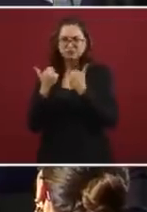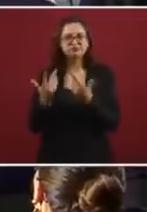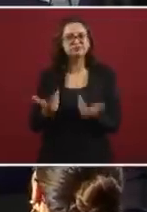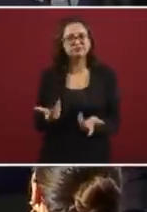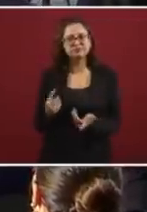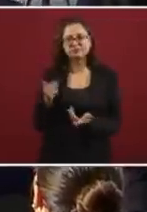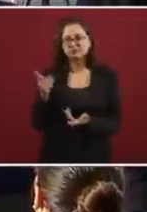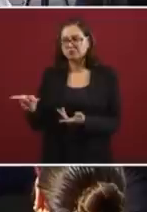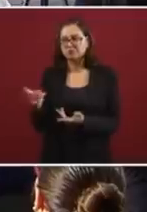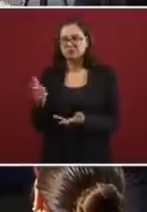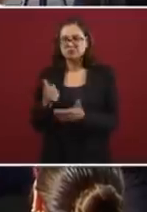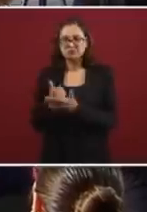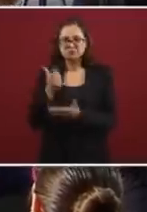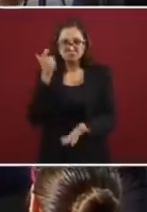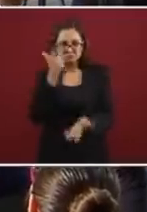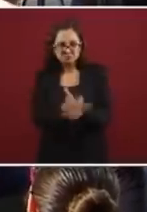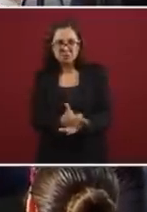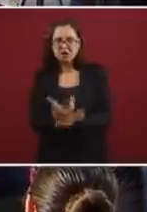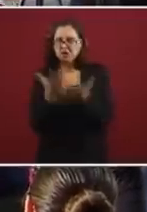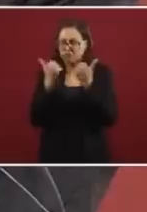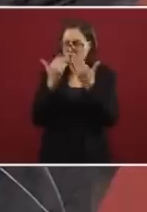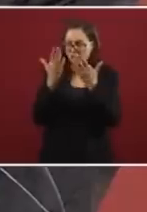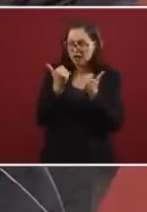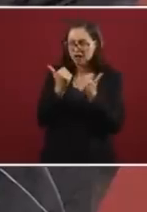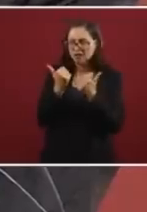quien no tiene con qué comprar su inocencia